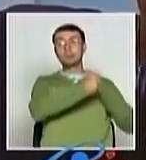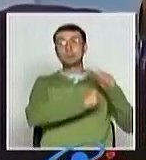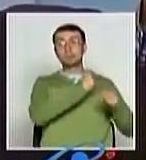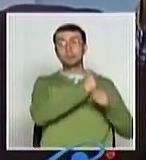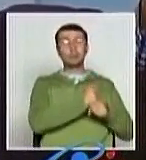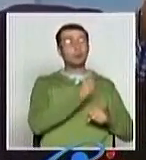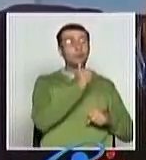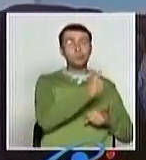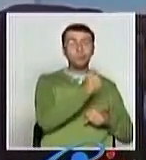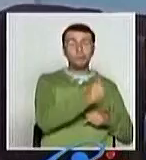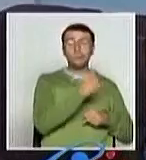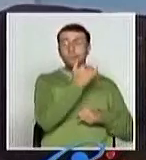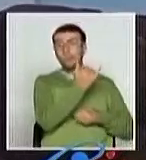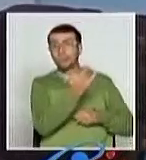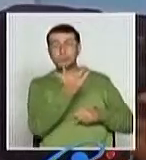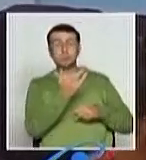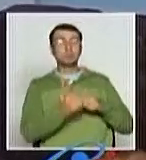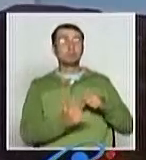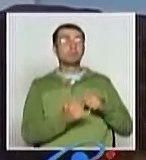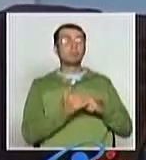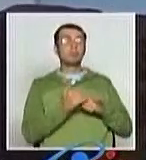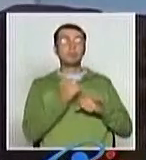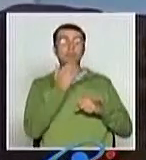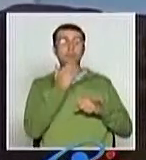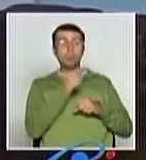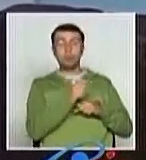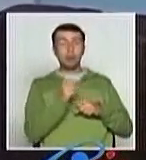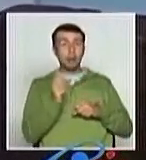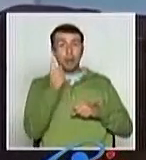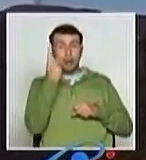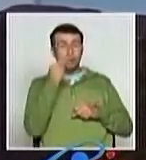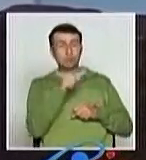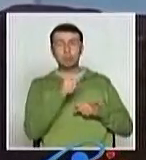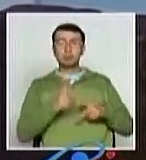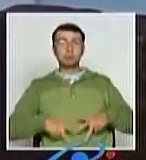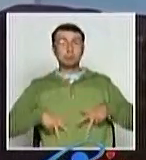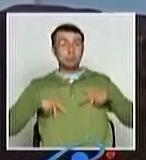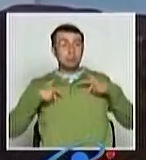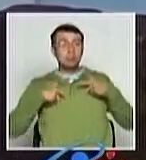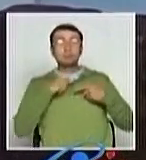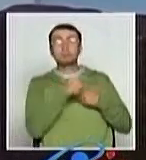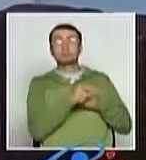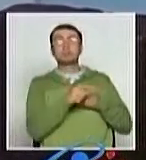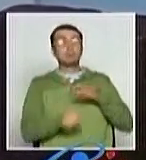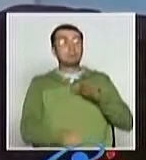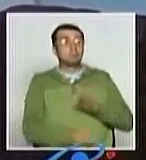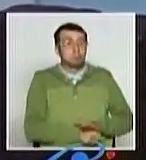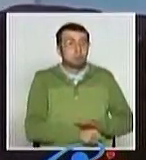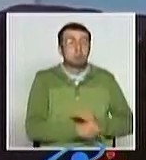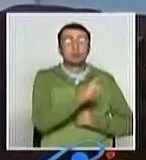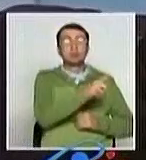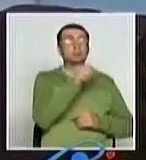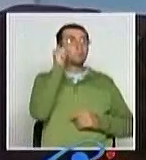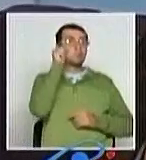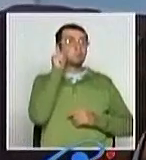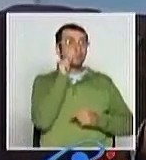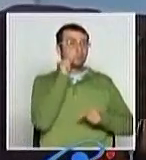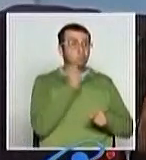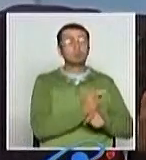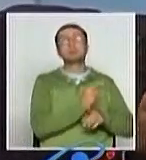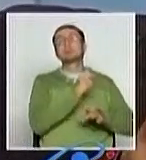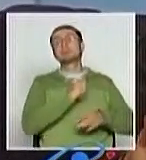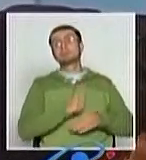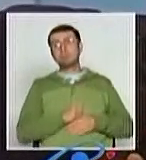estaba ocultando ese momento de su vida vital 19 años ella quedó en embarazo y